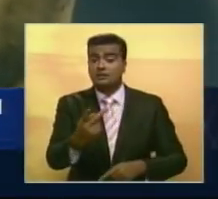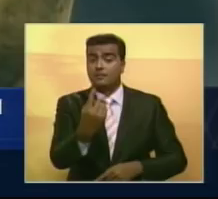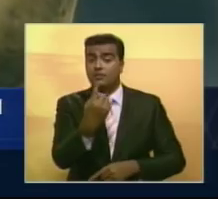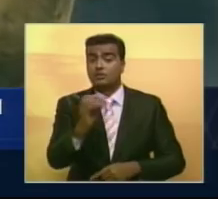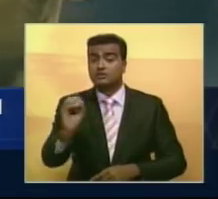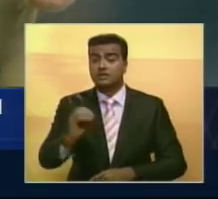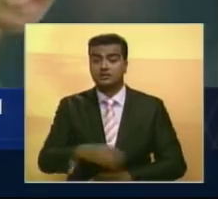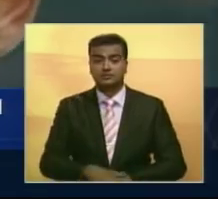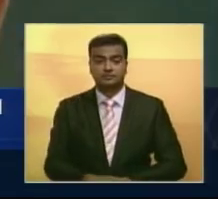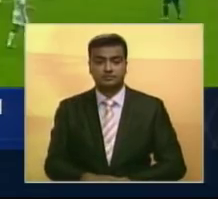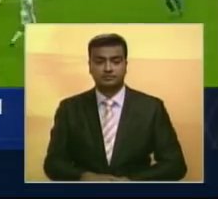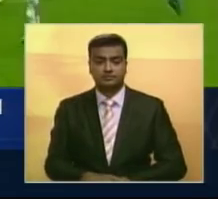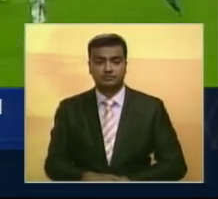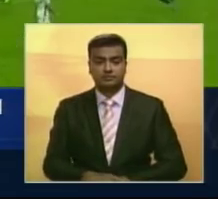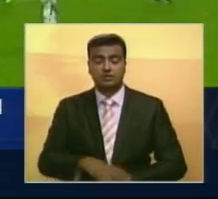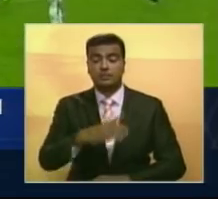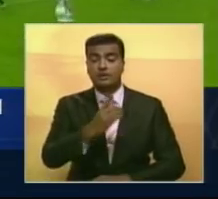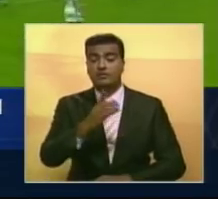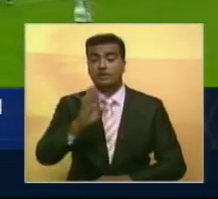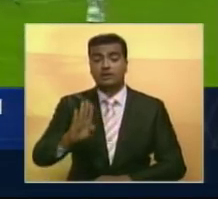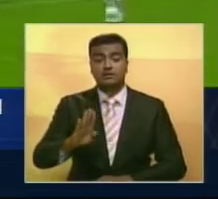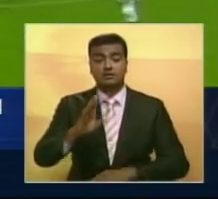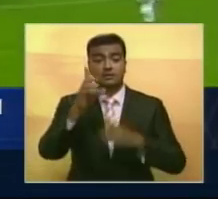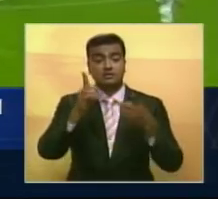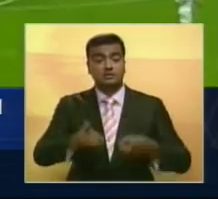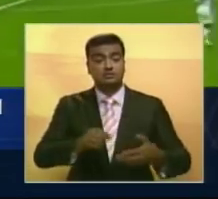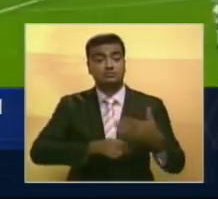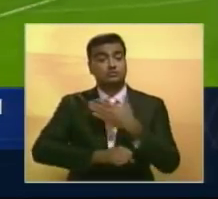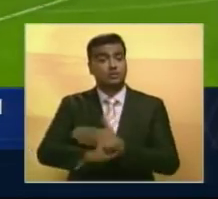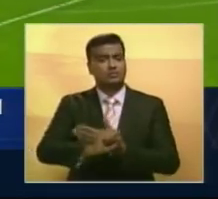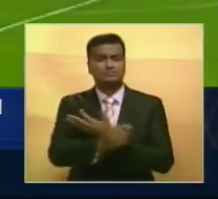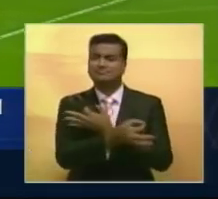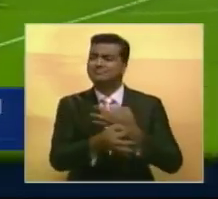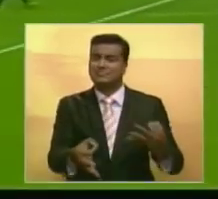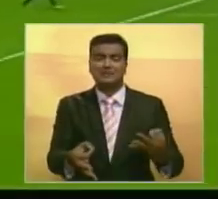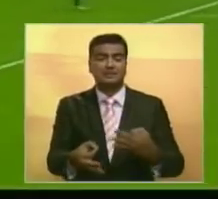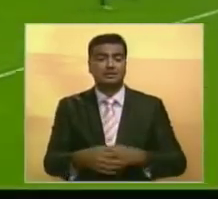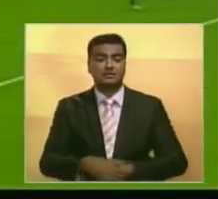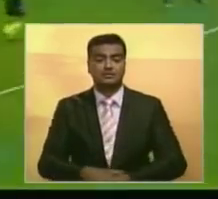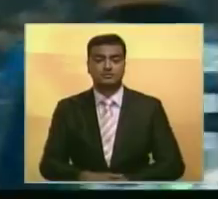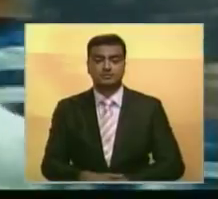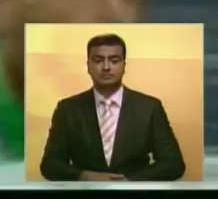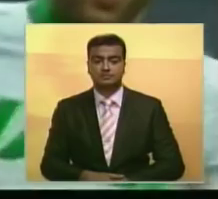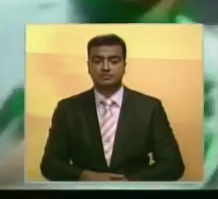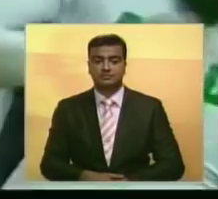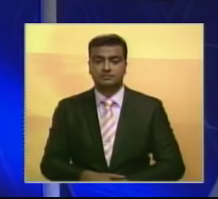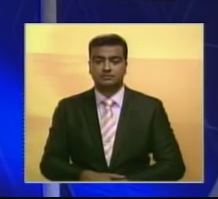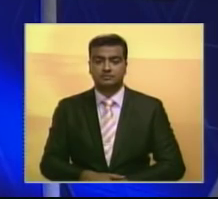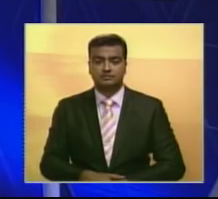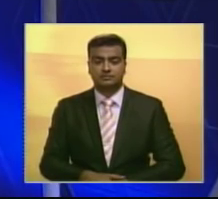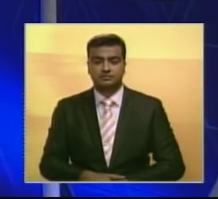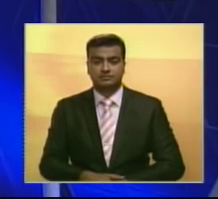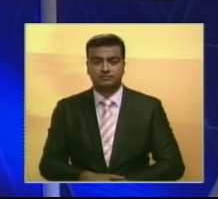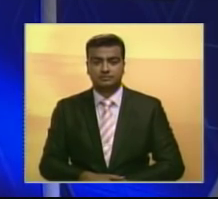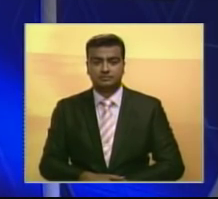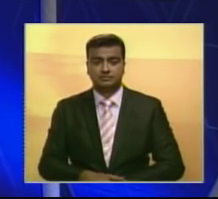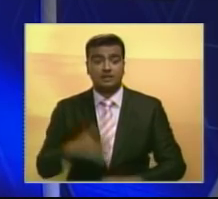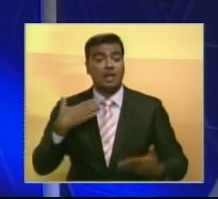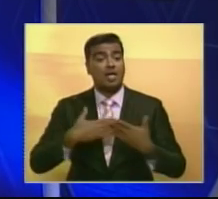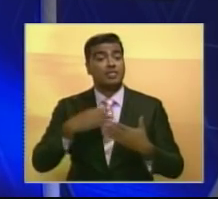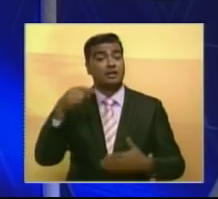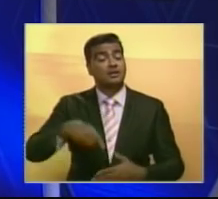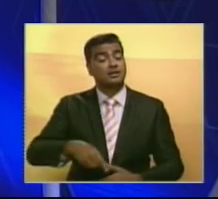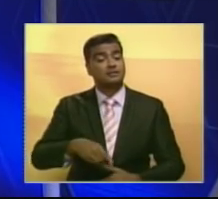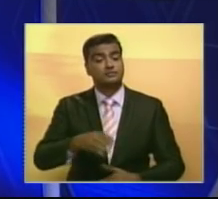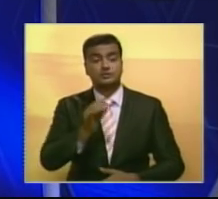la mínima diferencia. Domenico Berardi decidió el encuentro al transformar un penal en el 5º minuto de descuento. Bien, hasta aquí la información